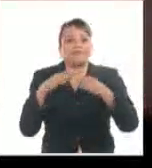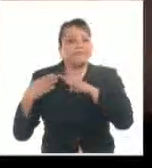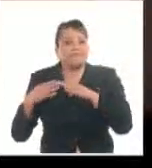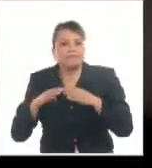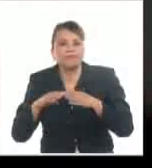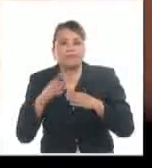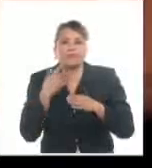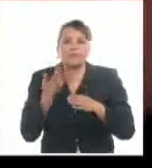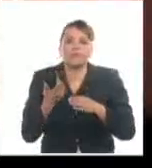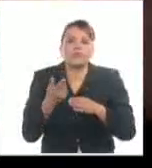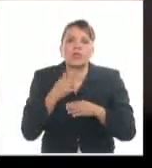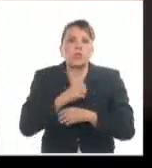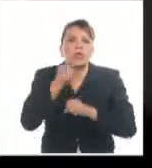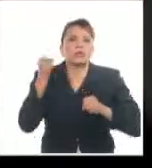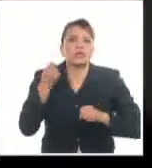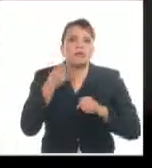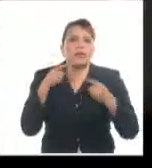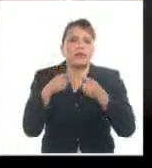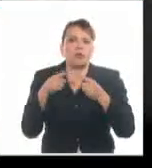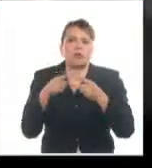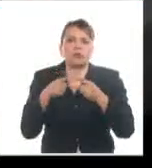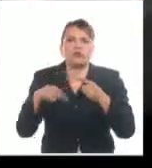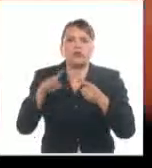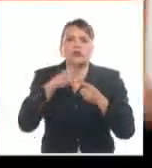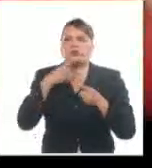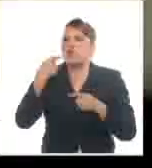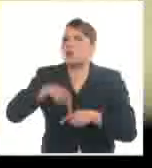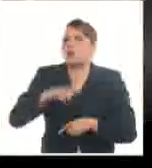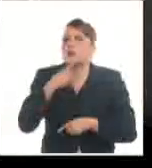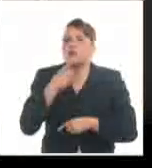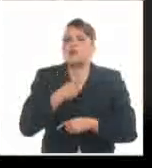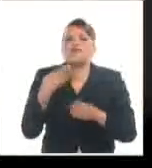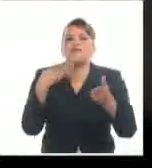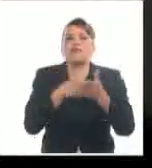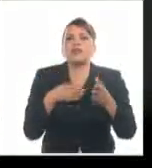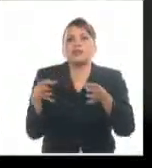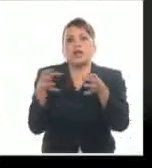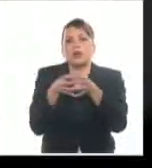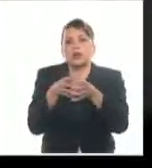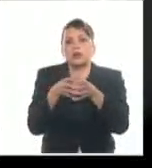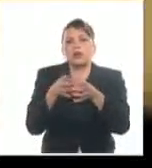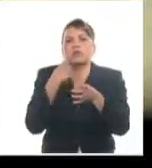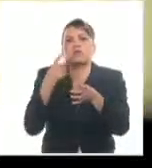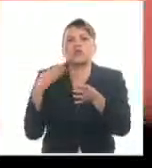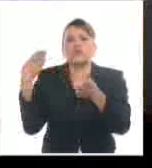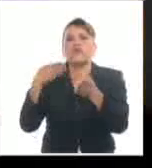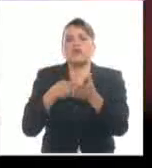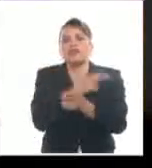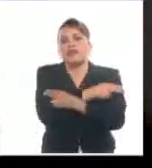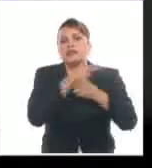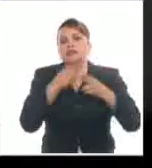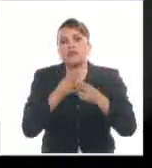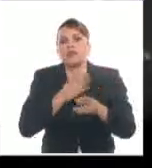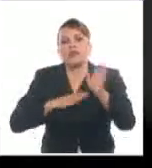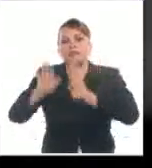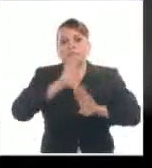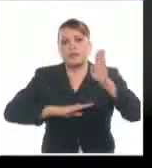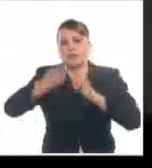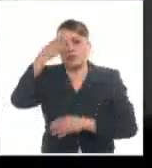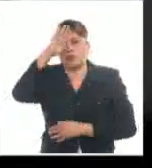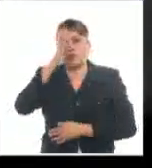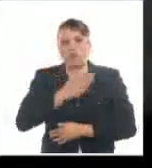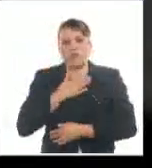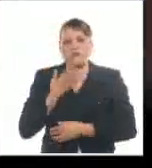vencen, no las armas de nuestros enemigos. Y yo no estoy frente a la Cámara. Yo estoy frente a la historia, frente a mi país y frente a mí